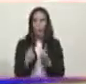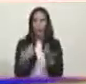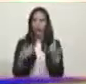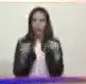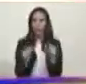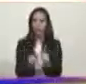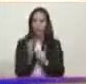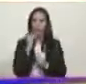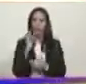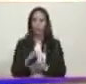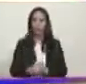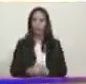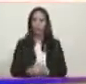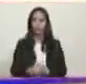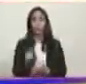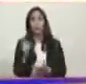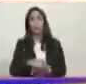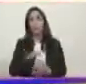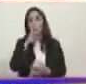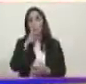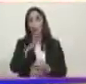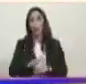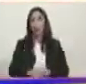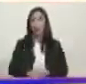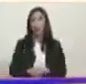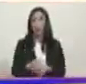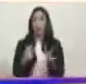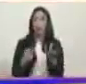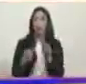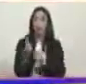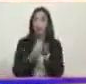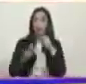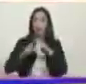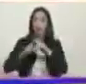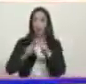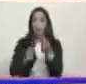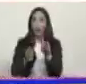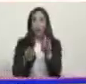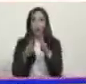La creación del Banco de los Transportistas.